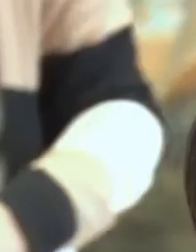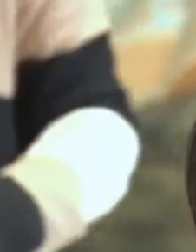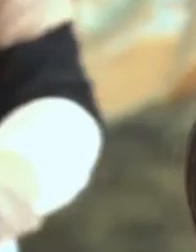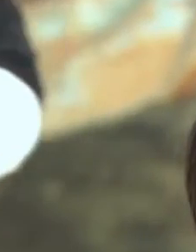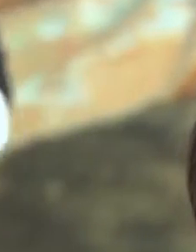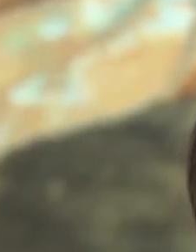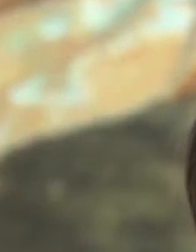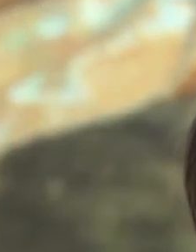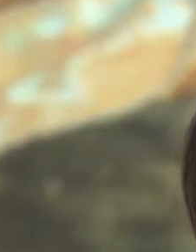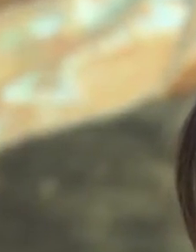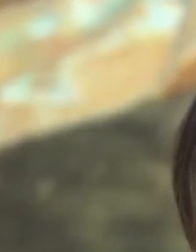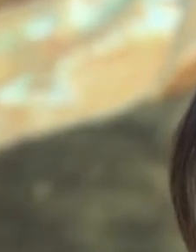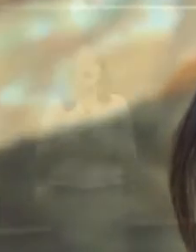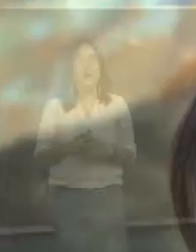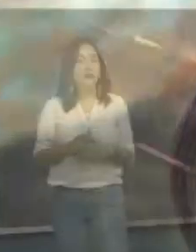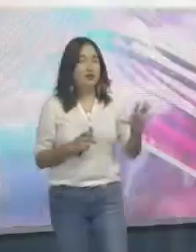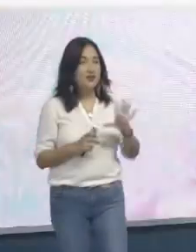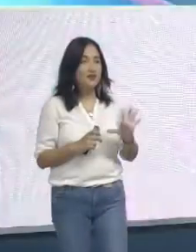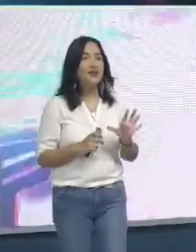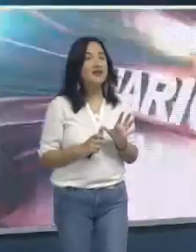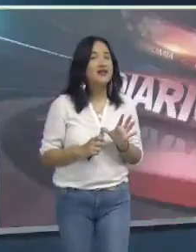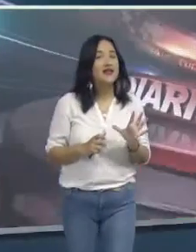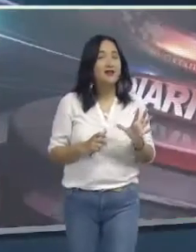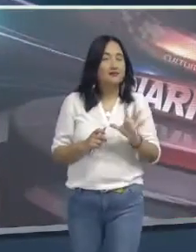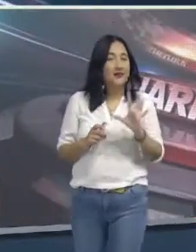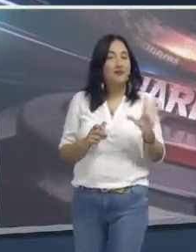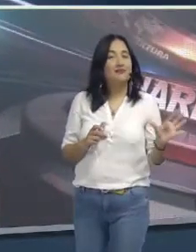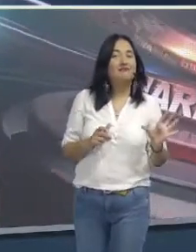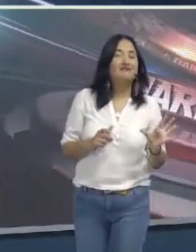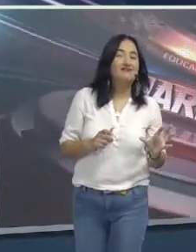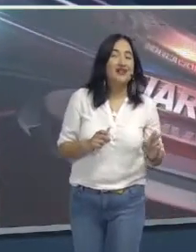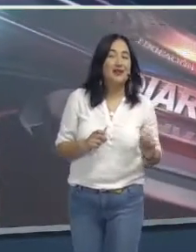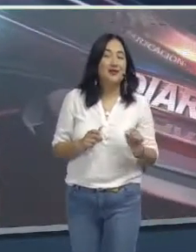plantea. Bien, 21 de septiembre sería,